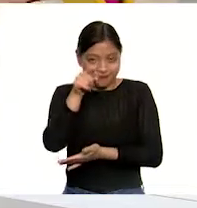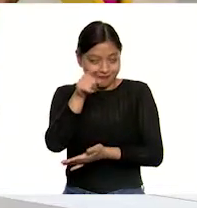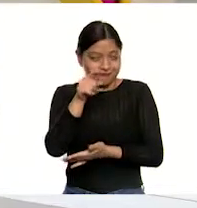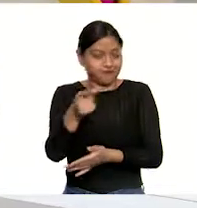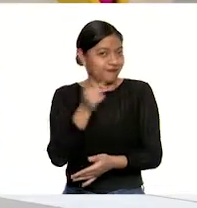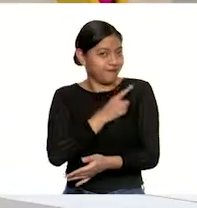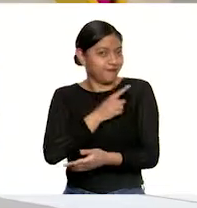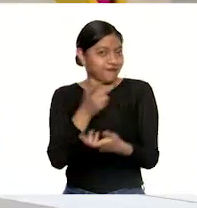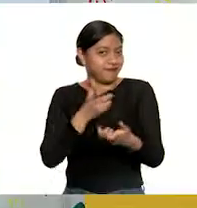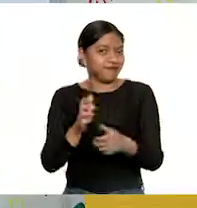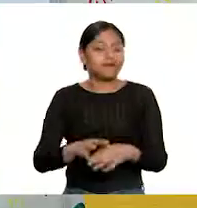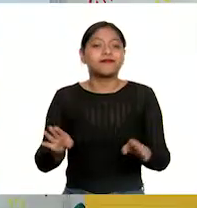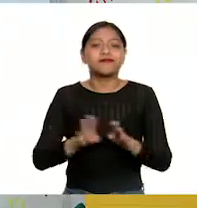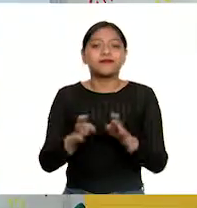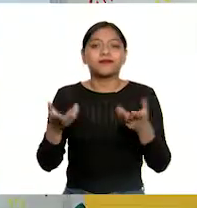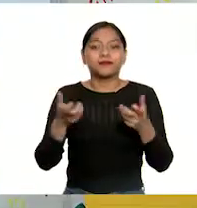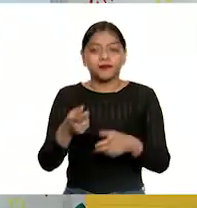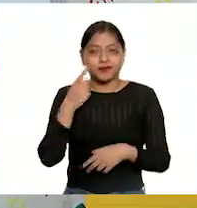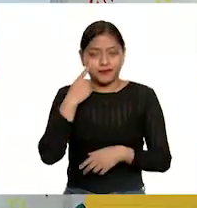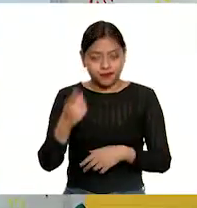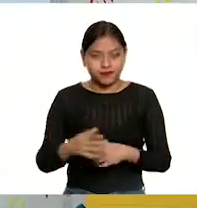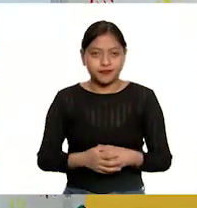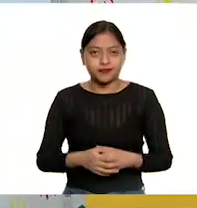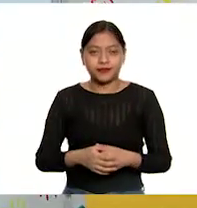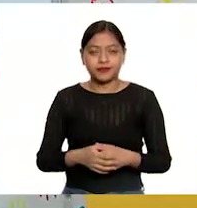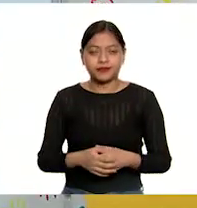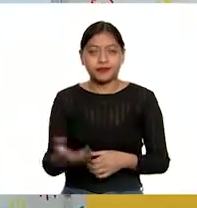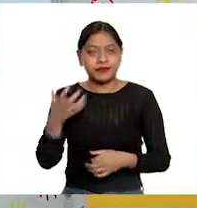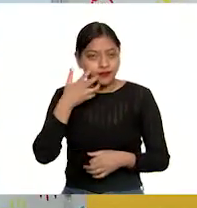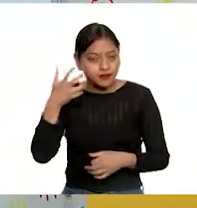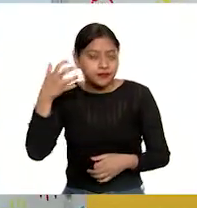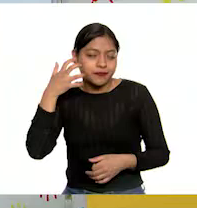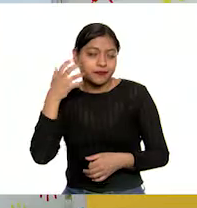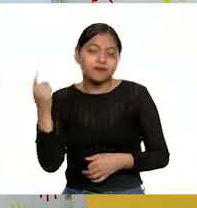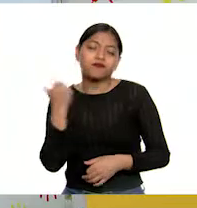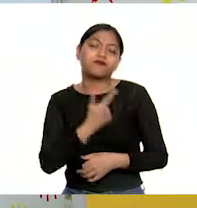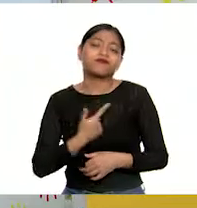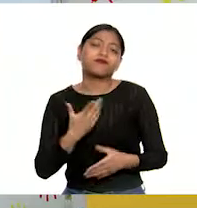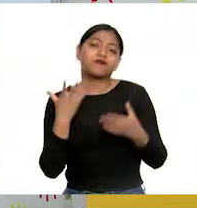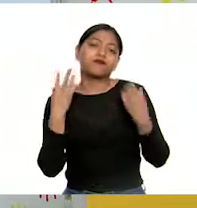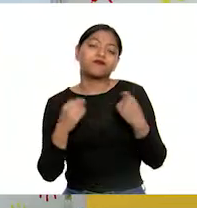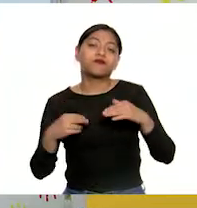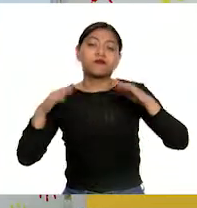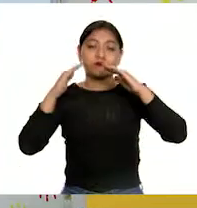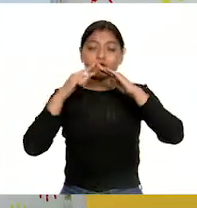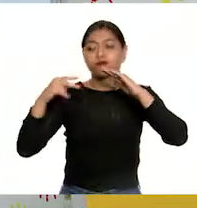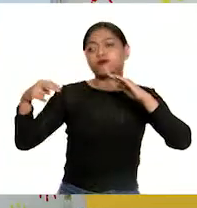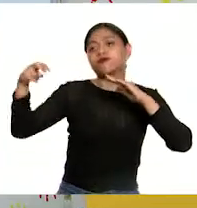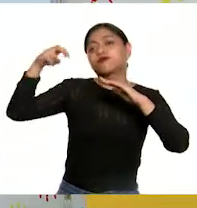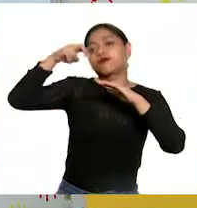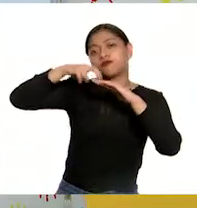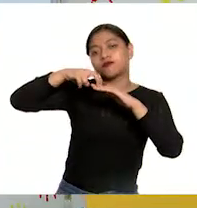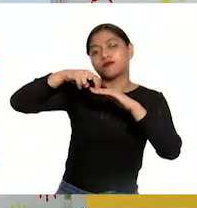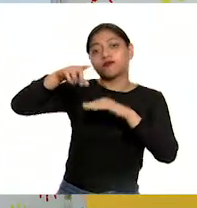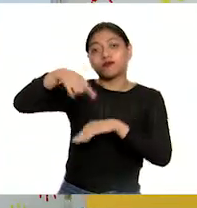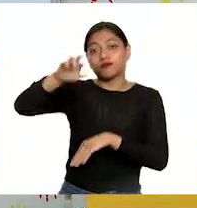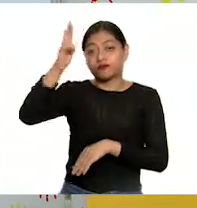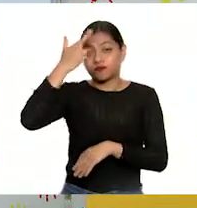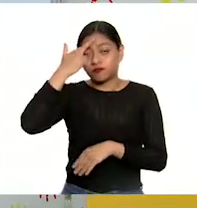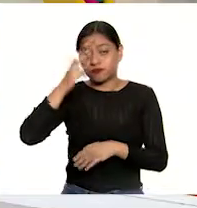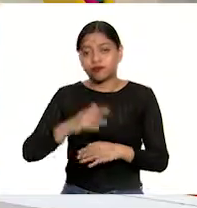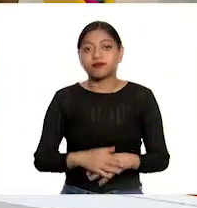ver, Pili, ¿cómo quedaría? Un Pero gato además, en la azotea. Está un gato que le gusta muchísimo estar en la azotea. Pili, recuerda que tenemos que empezar